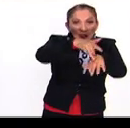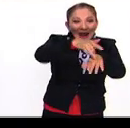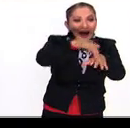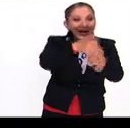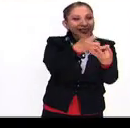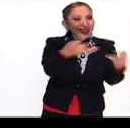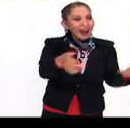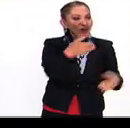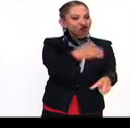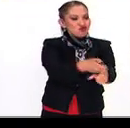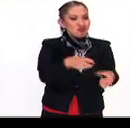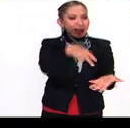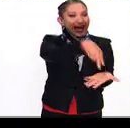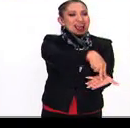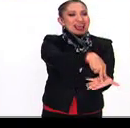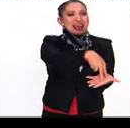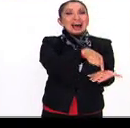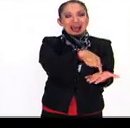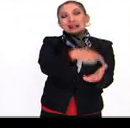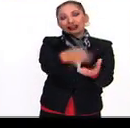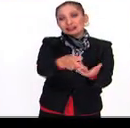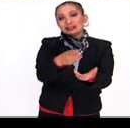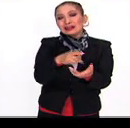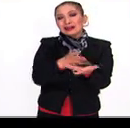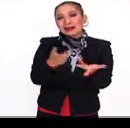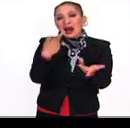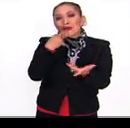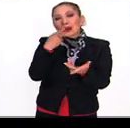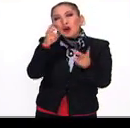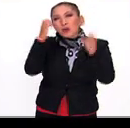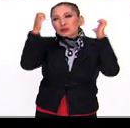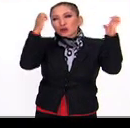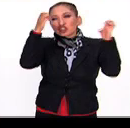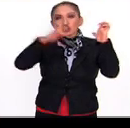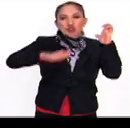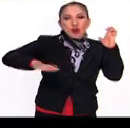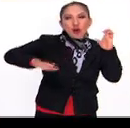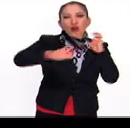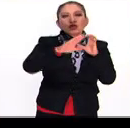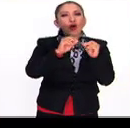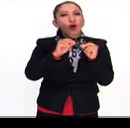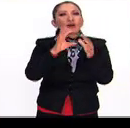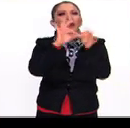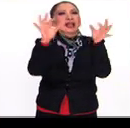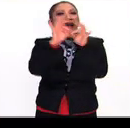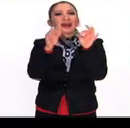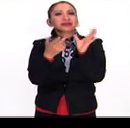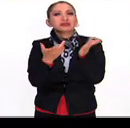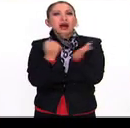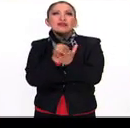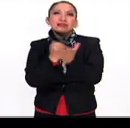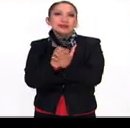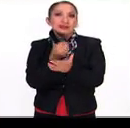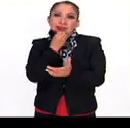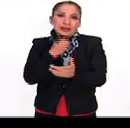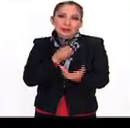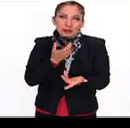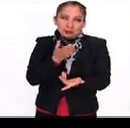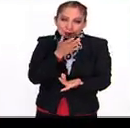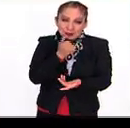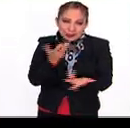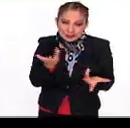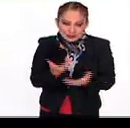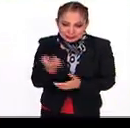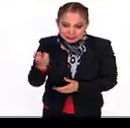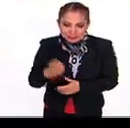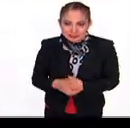ser un elemento para hablar de la exposición sin tener que explicarlo. Me estás obligando a hacer algo que no